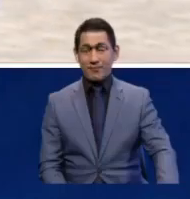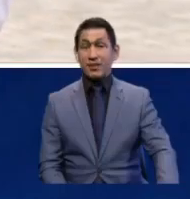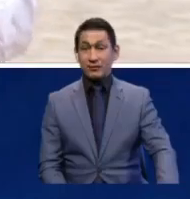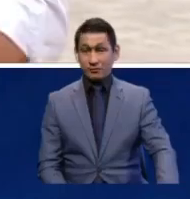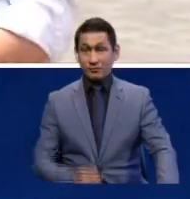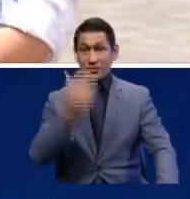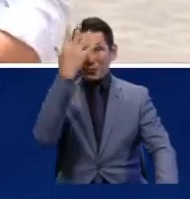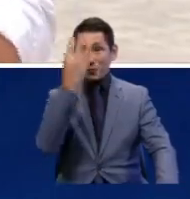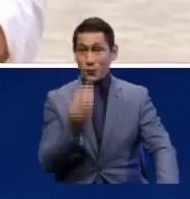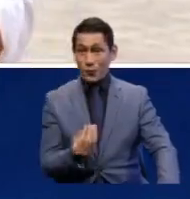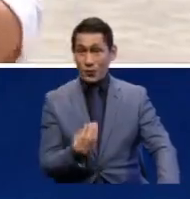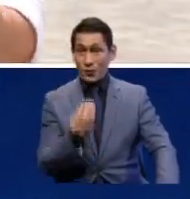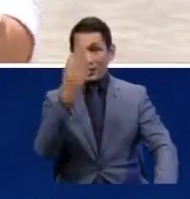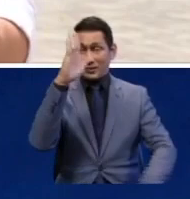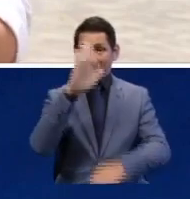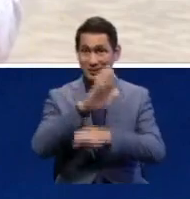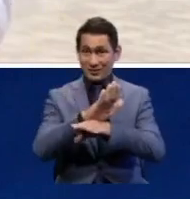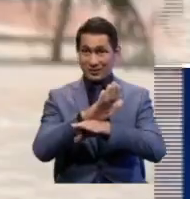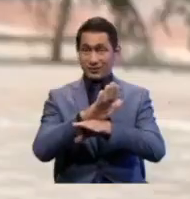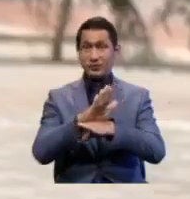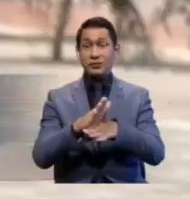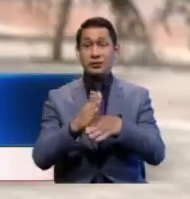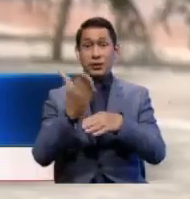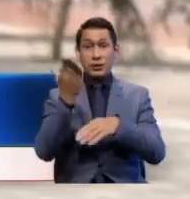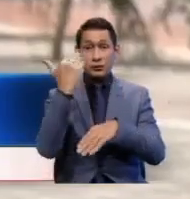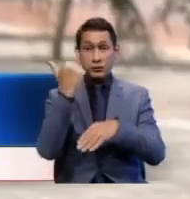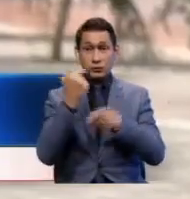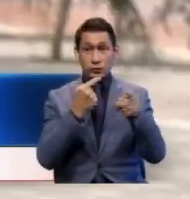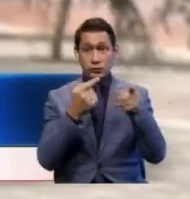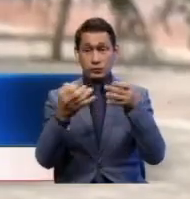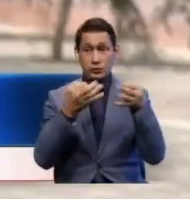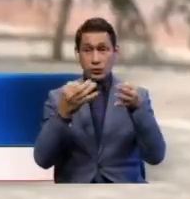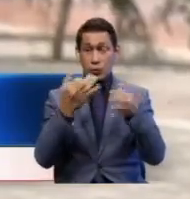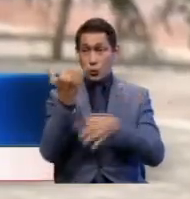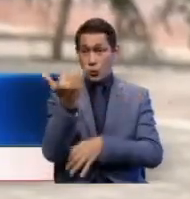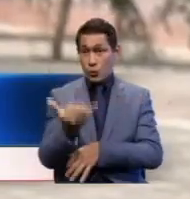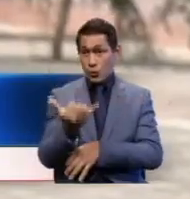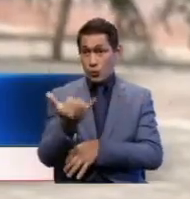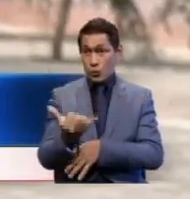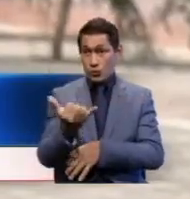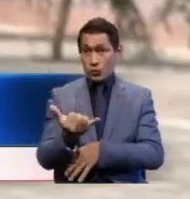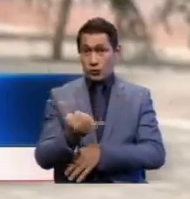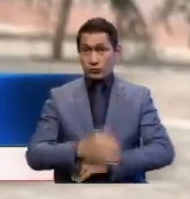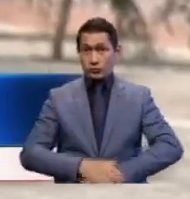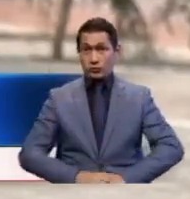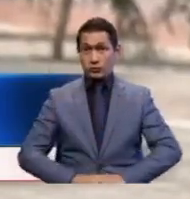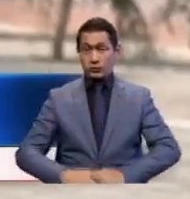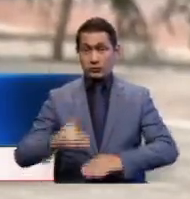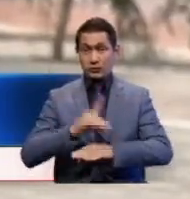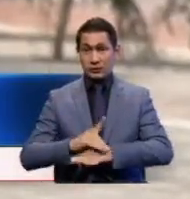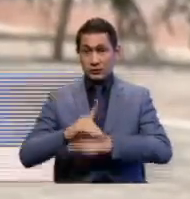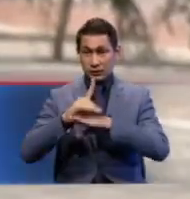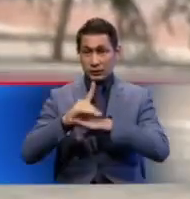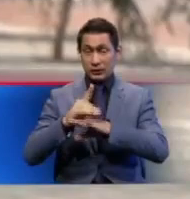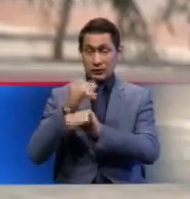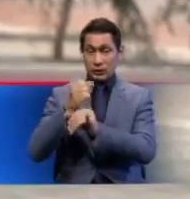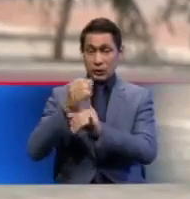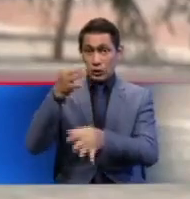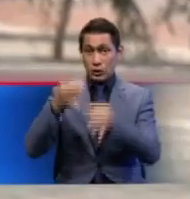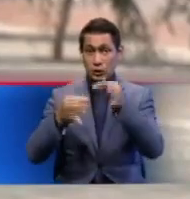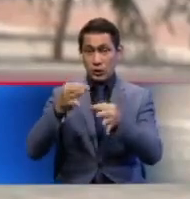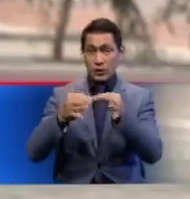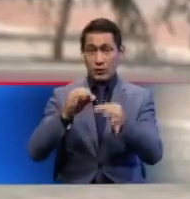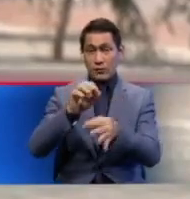¿Qué tal? ¿Cómo están, compañeros? Muy buenas tardes. Como bien lo dices, hace muy pocos minutos, la directora de la Judicatura en Guayas,